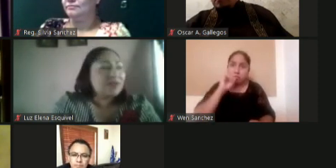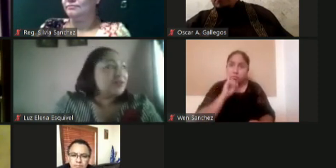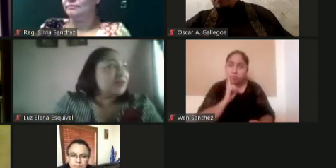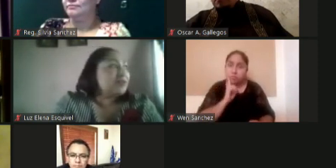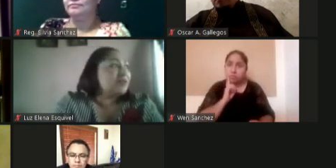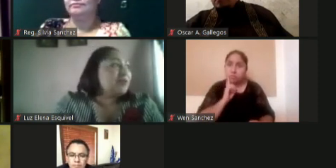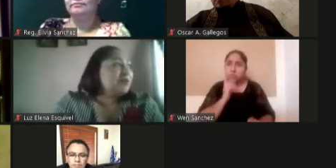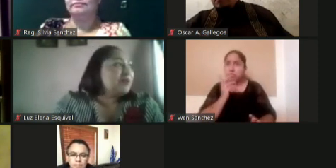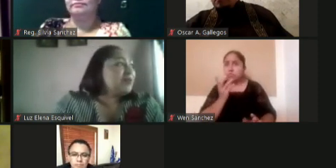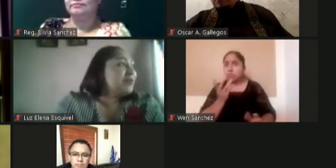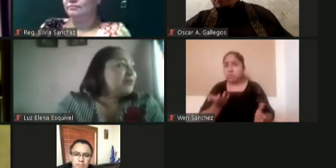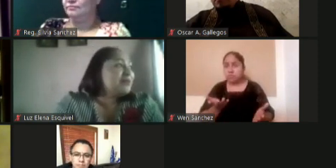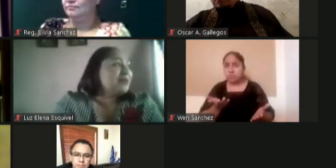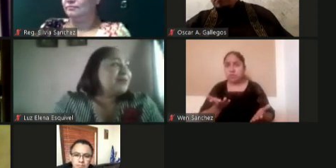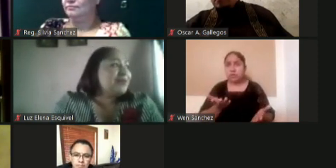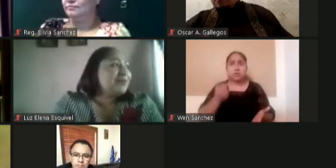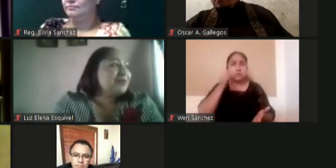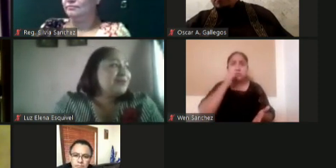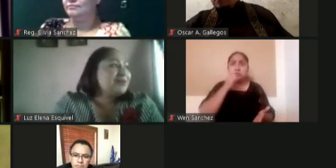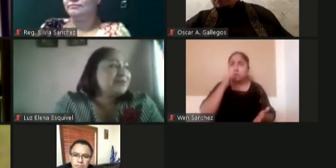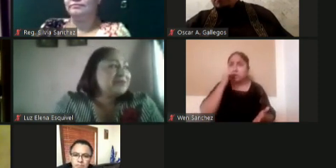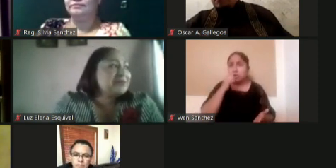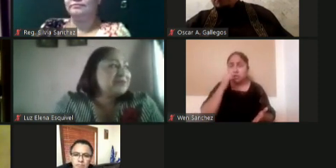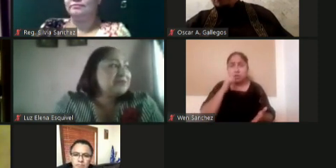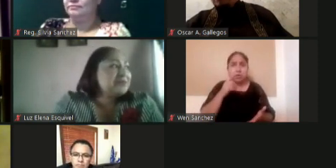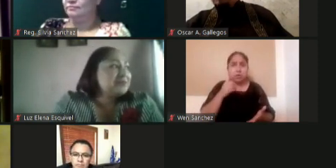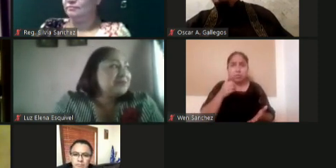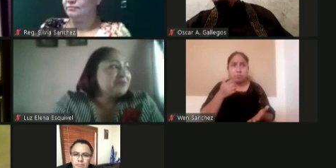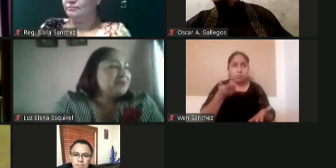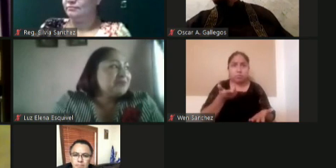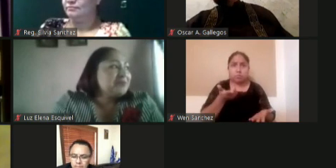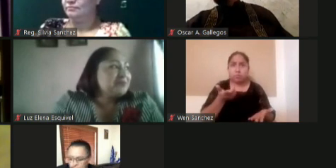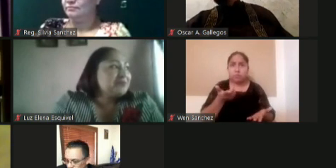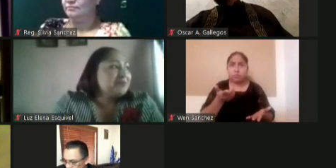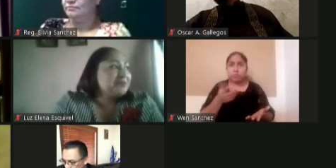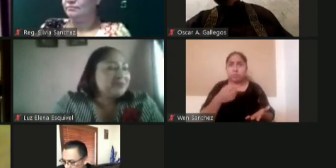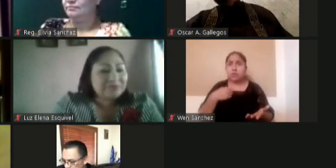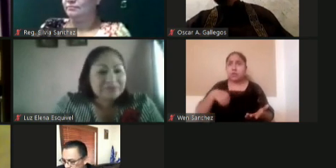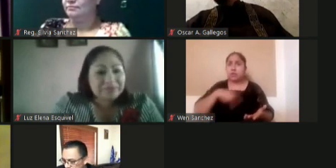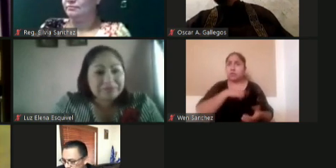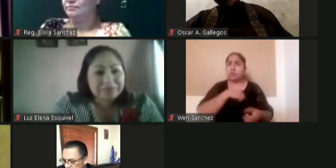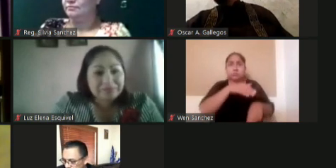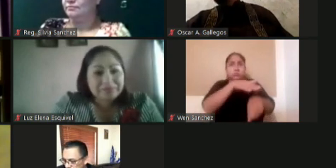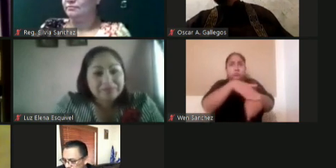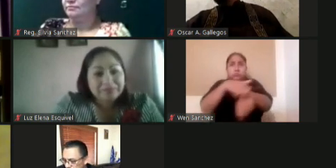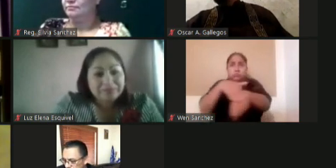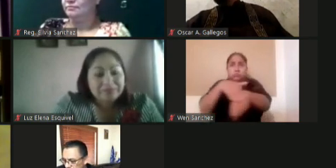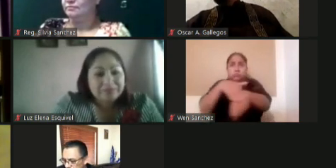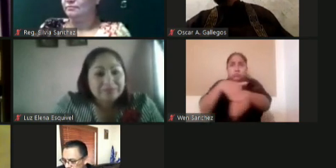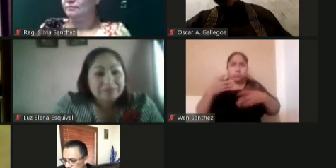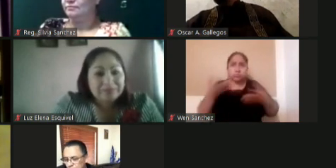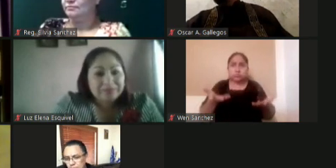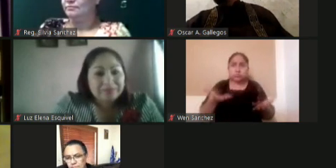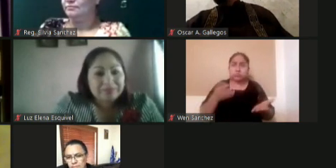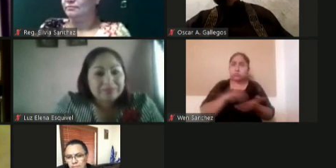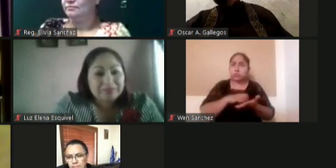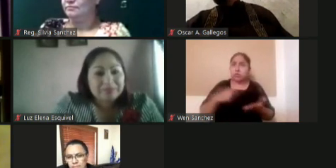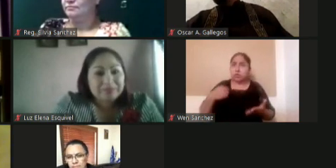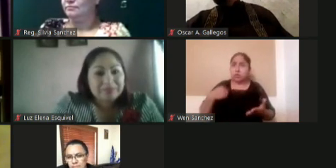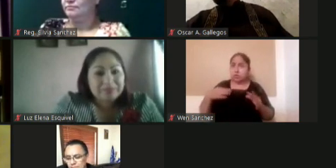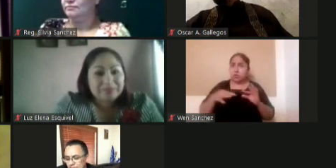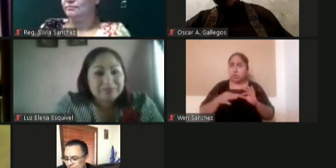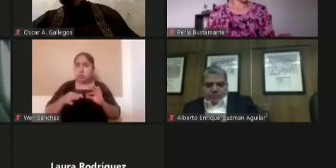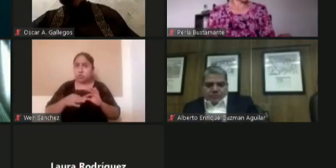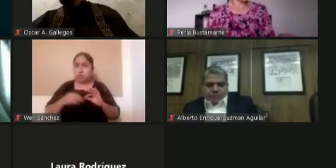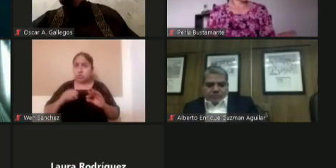luchadores sociales. Y cuando yo señalé de que la Comisión Federal tenía un búnker,